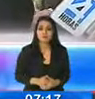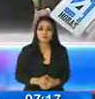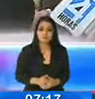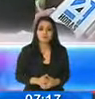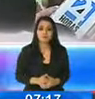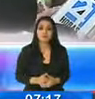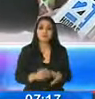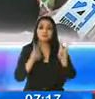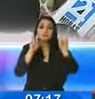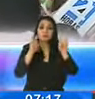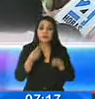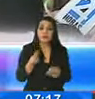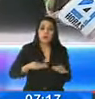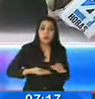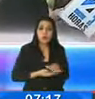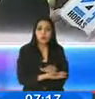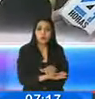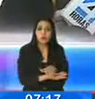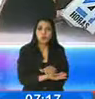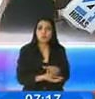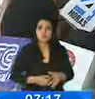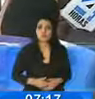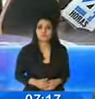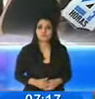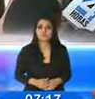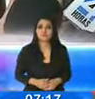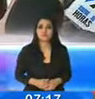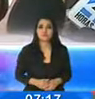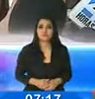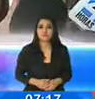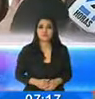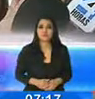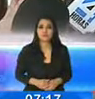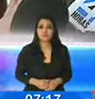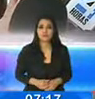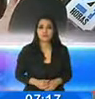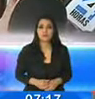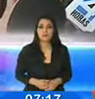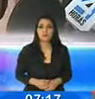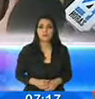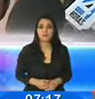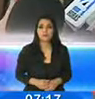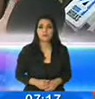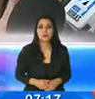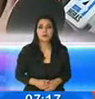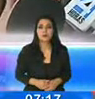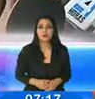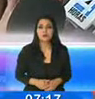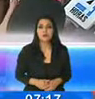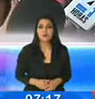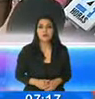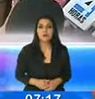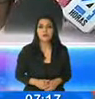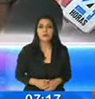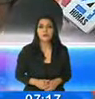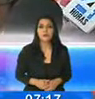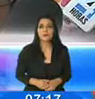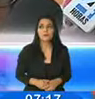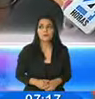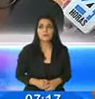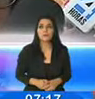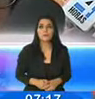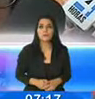cohecho, un cohecho activo con funcionarios, en este caso representantes de empresas o demás, que entregaron dinero mal habido a